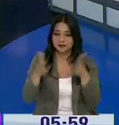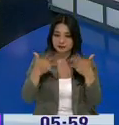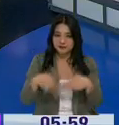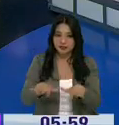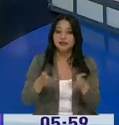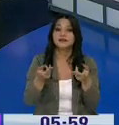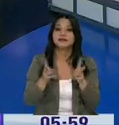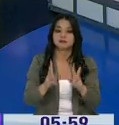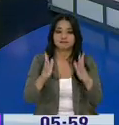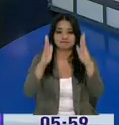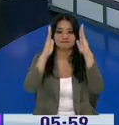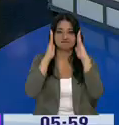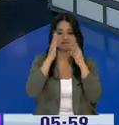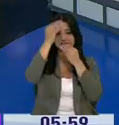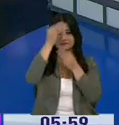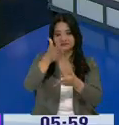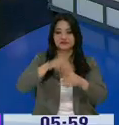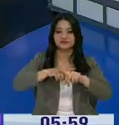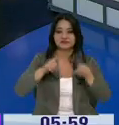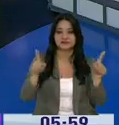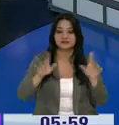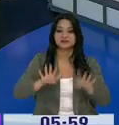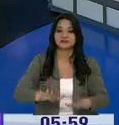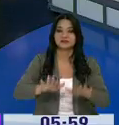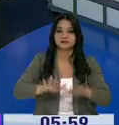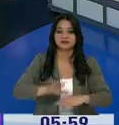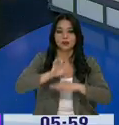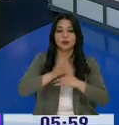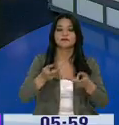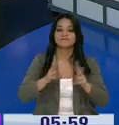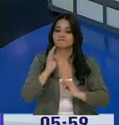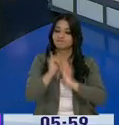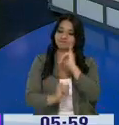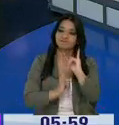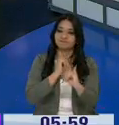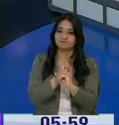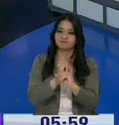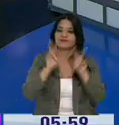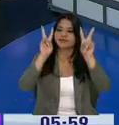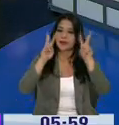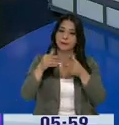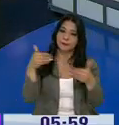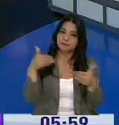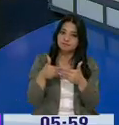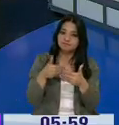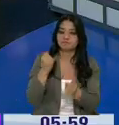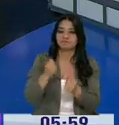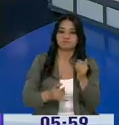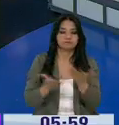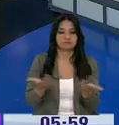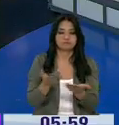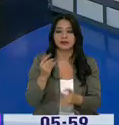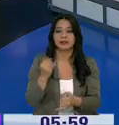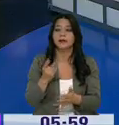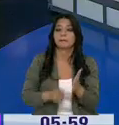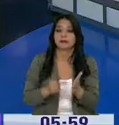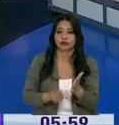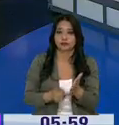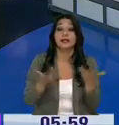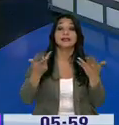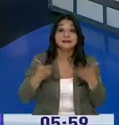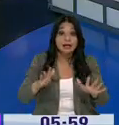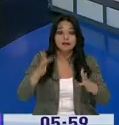acompañado de nosotros con toda la información del acontecer nacional y también internacional de lo ocurrido durante este fin de semana. Hay que tener prevención, ya llegó al Ecuador